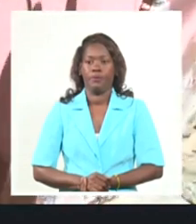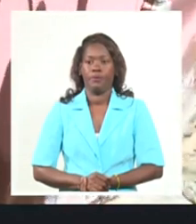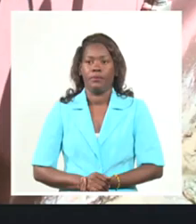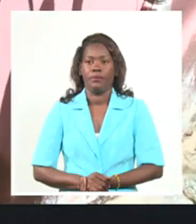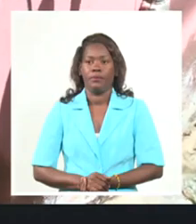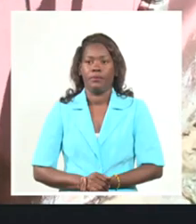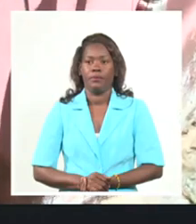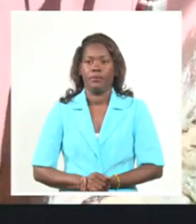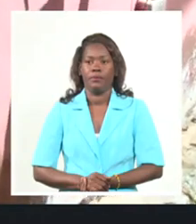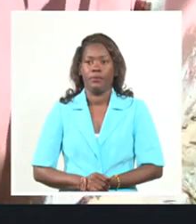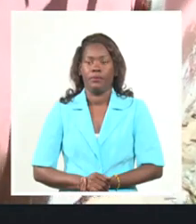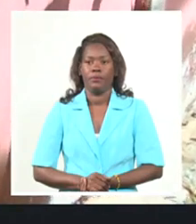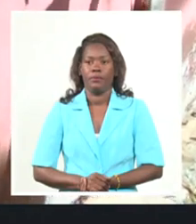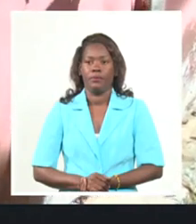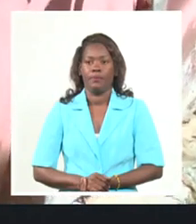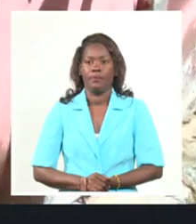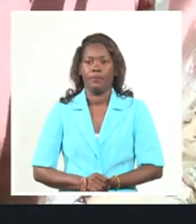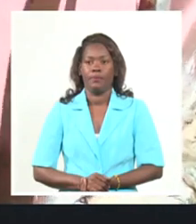¡Gracias!